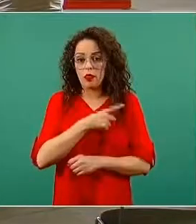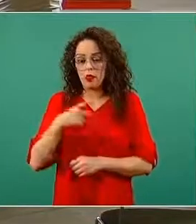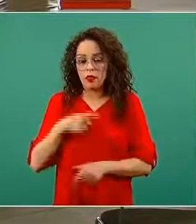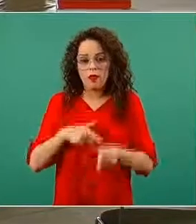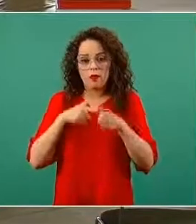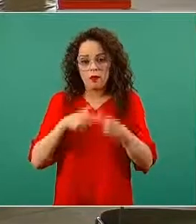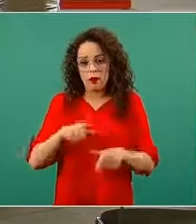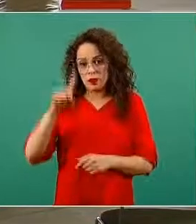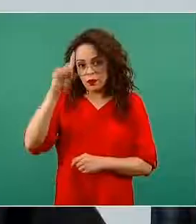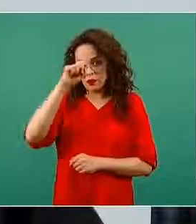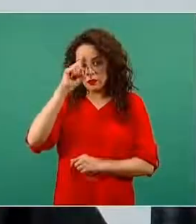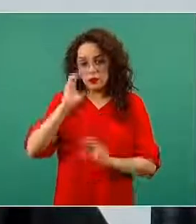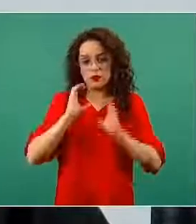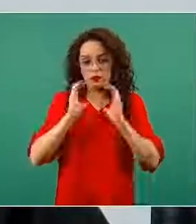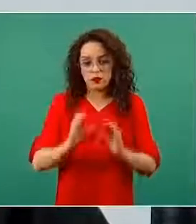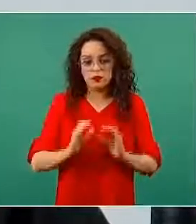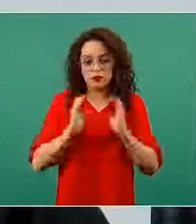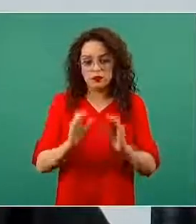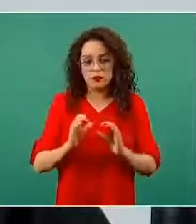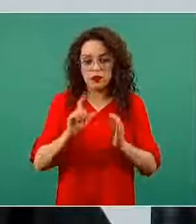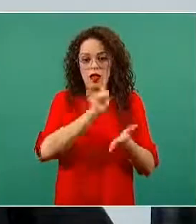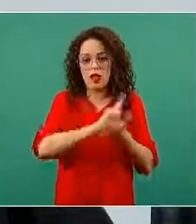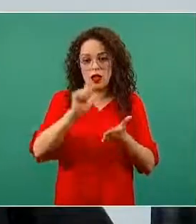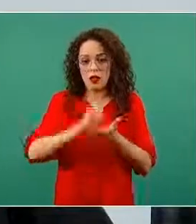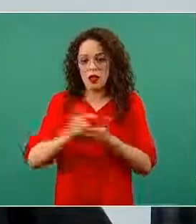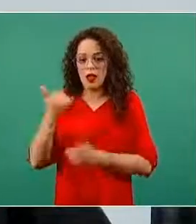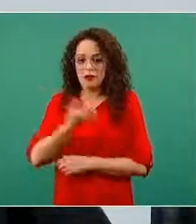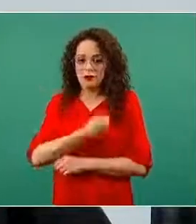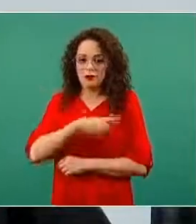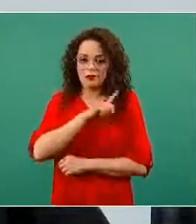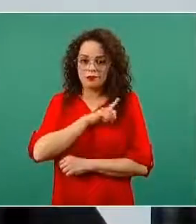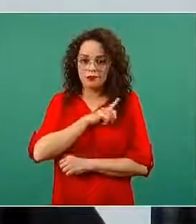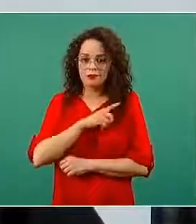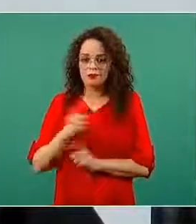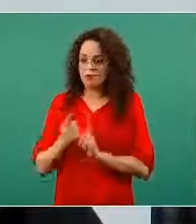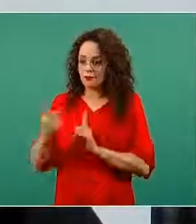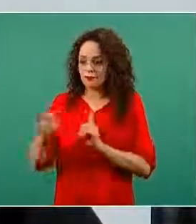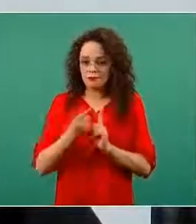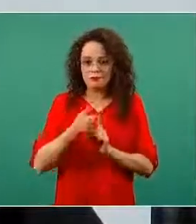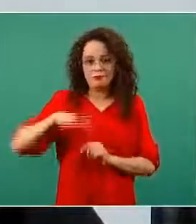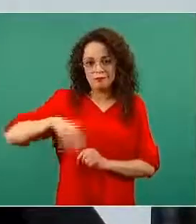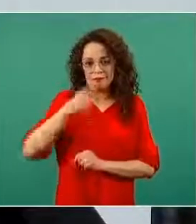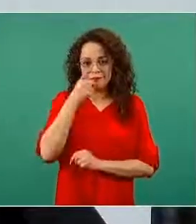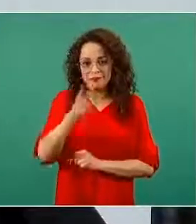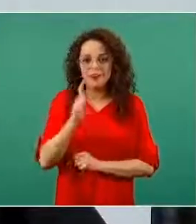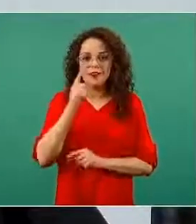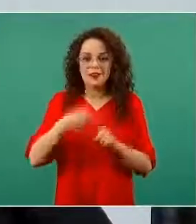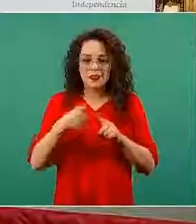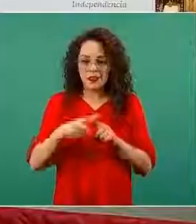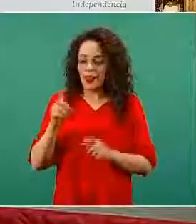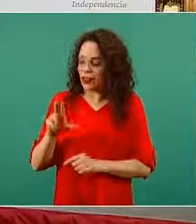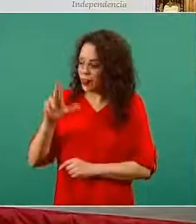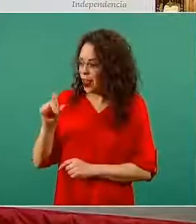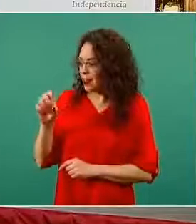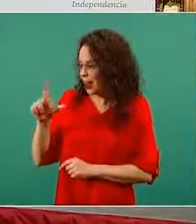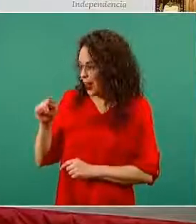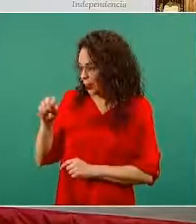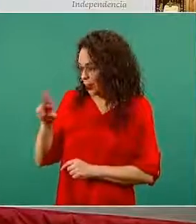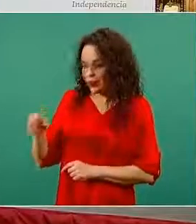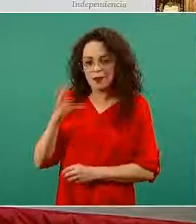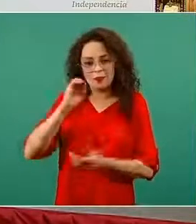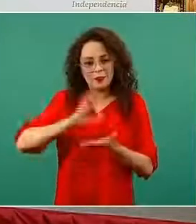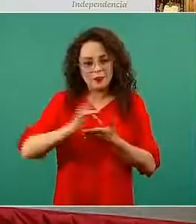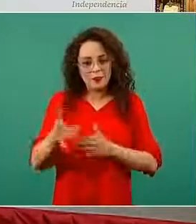recomendaciones de higiene y sana distancia que ya mencionaba la doctora de la Torre. Muchas gracias. Pues